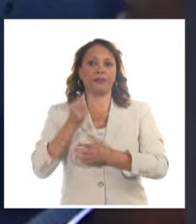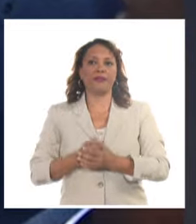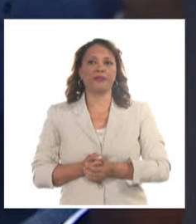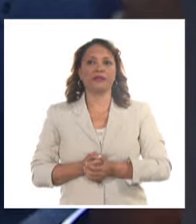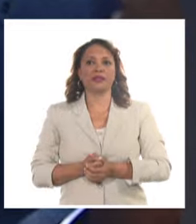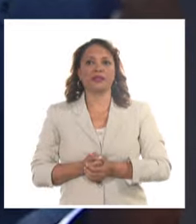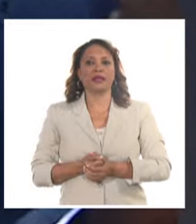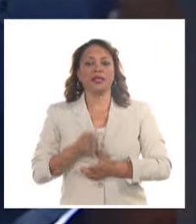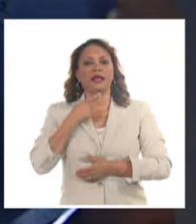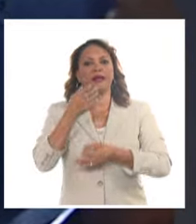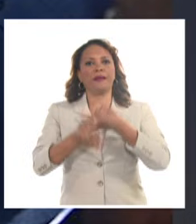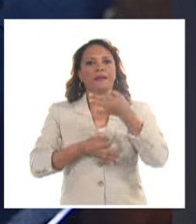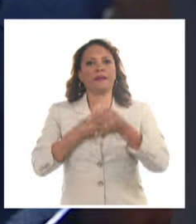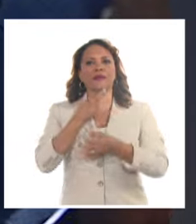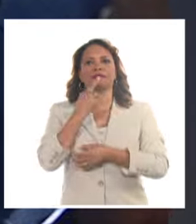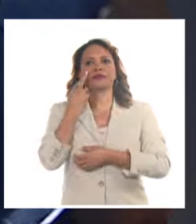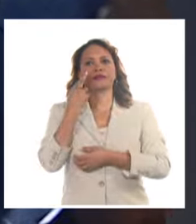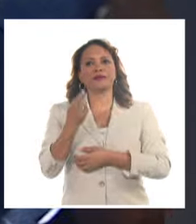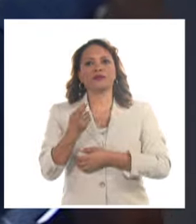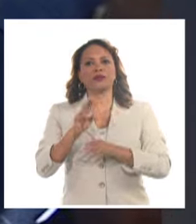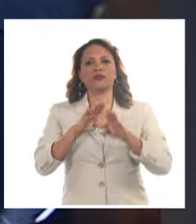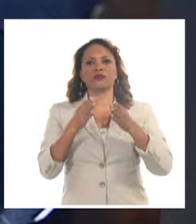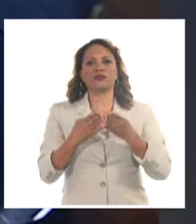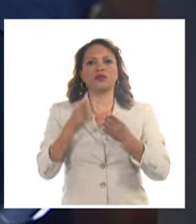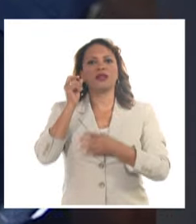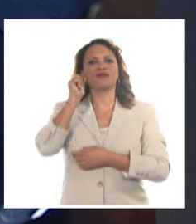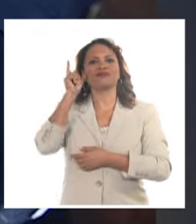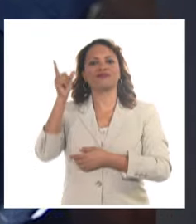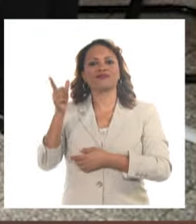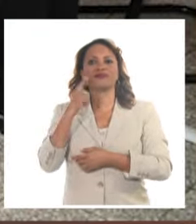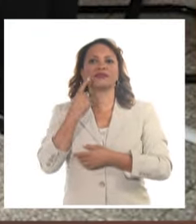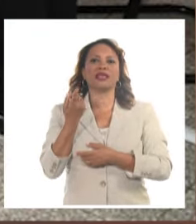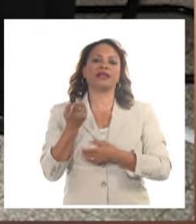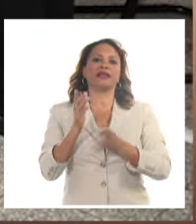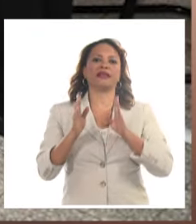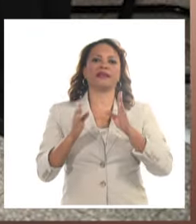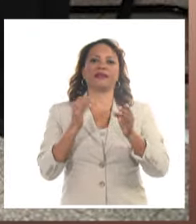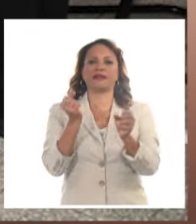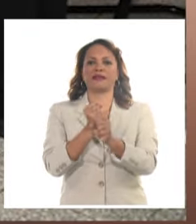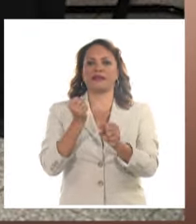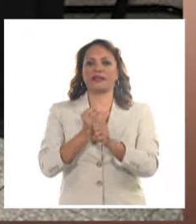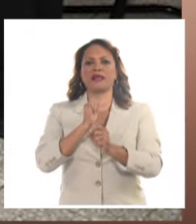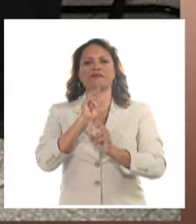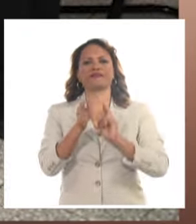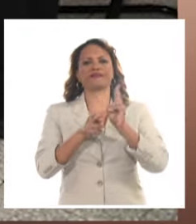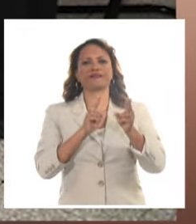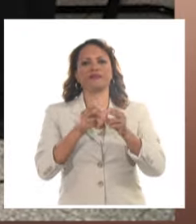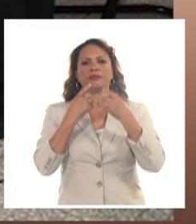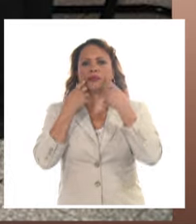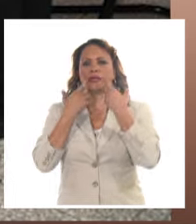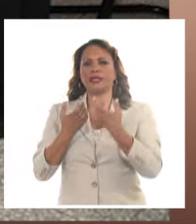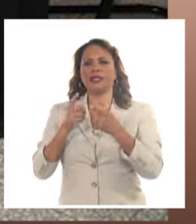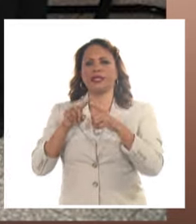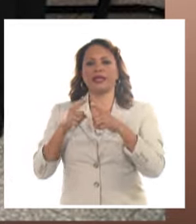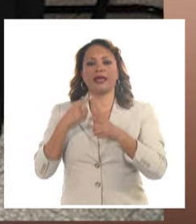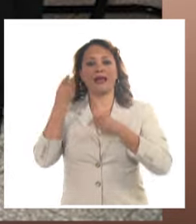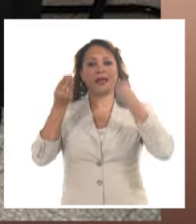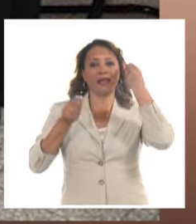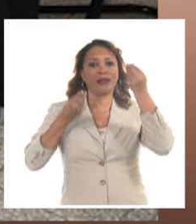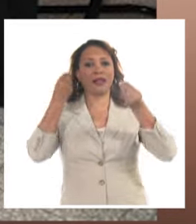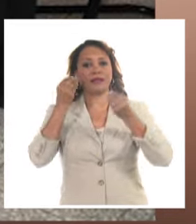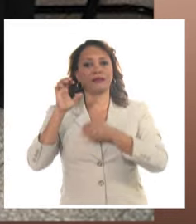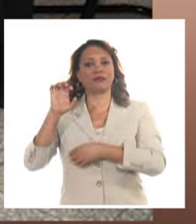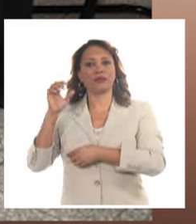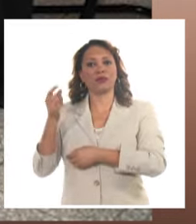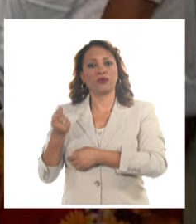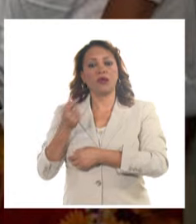empresas su sabiduría y experticia en las ramas que desarrollan indicó además la necesidad de hacer análisis económicos para